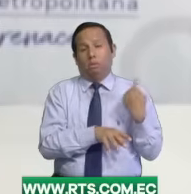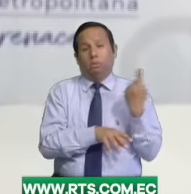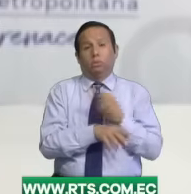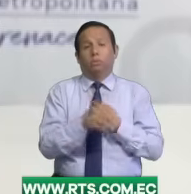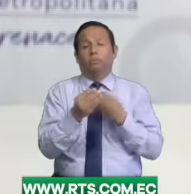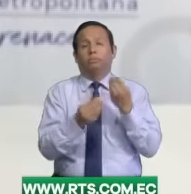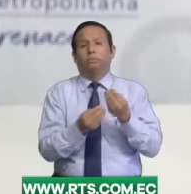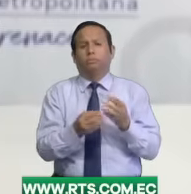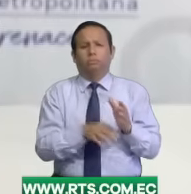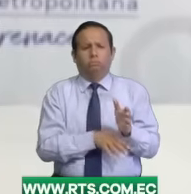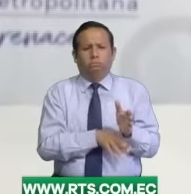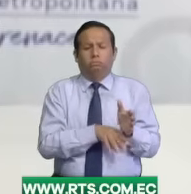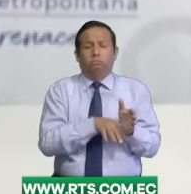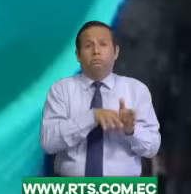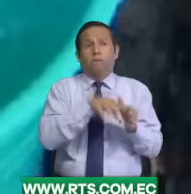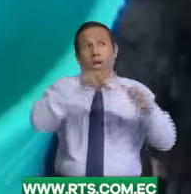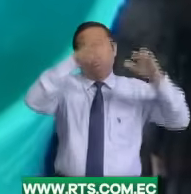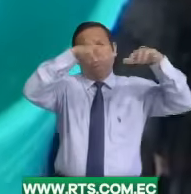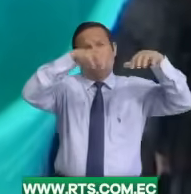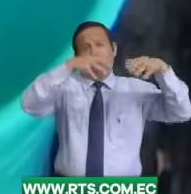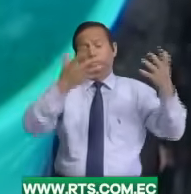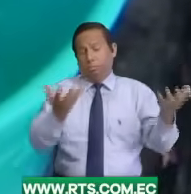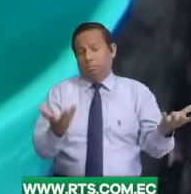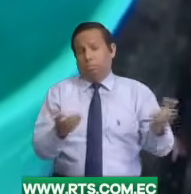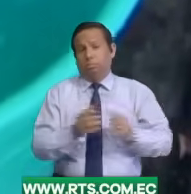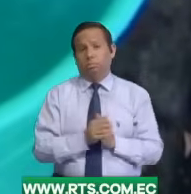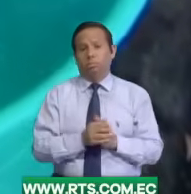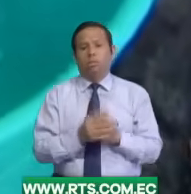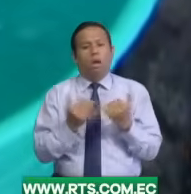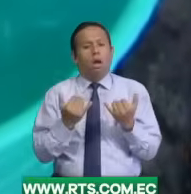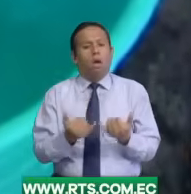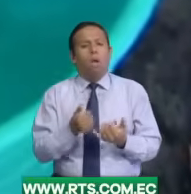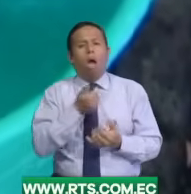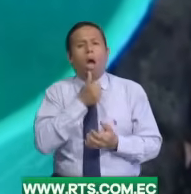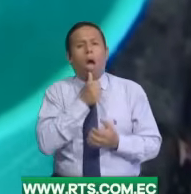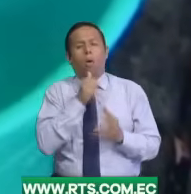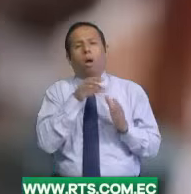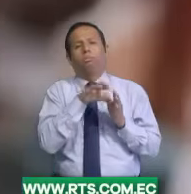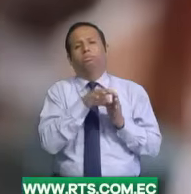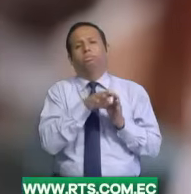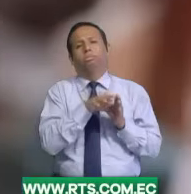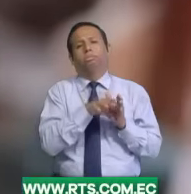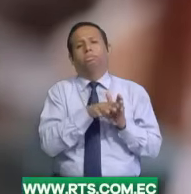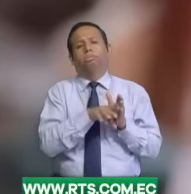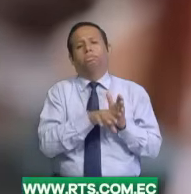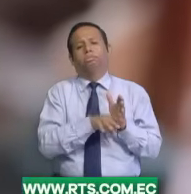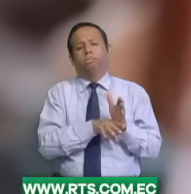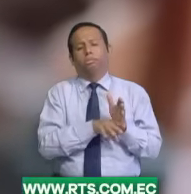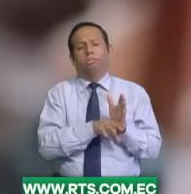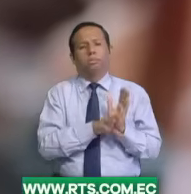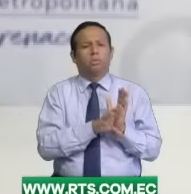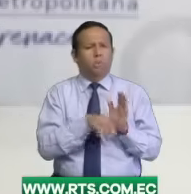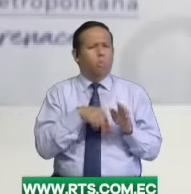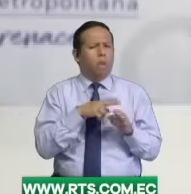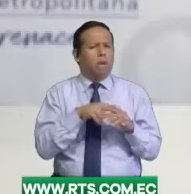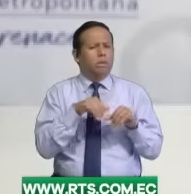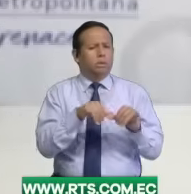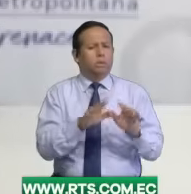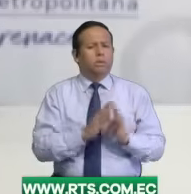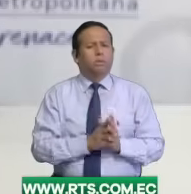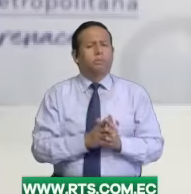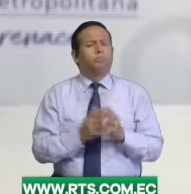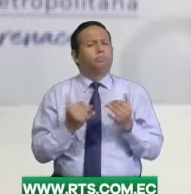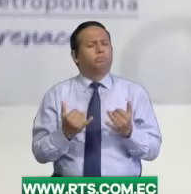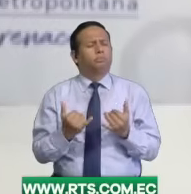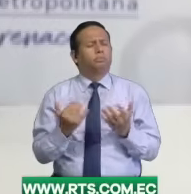Nuestra principal recarga son las lluvias. Hasta el momento, la dotación del suministro de líquido vital se ejecuta sin ningún contratiempo. Actualmente